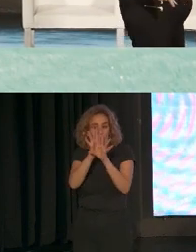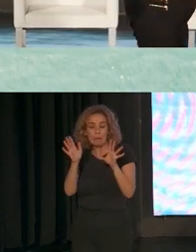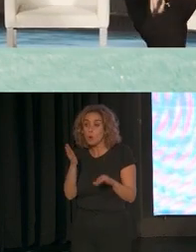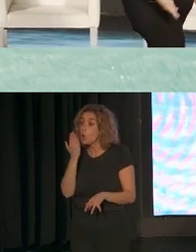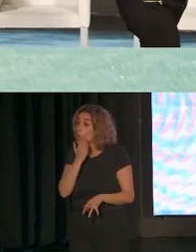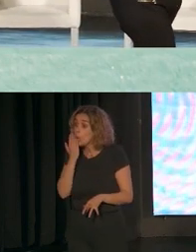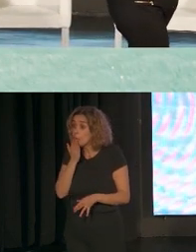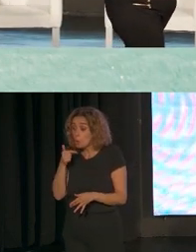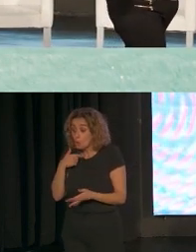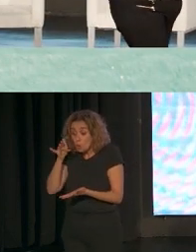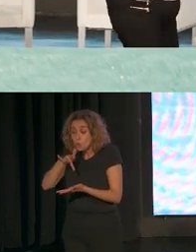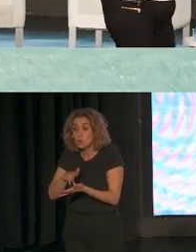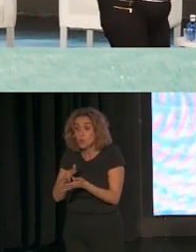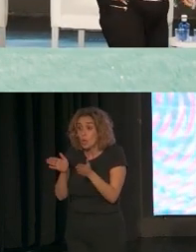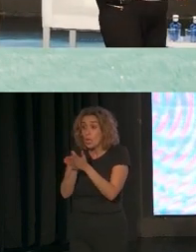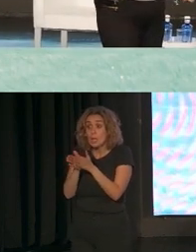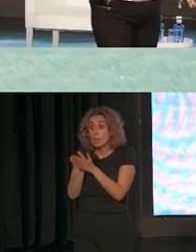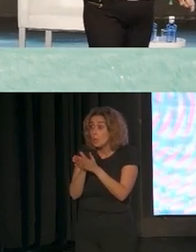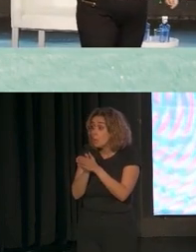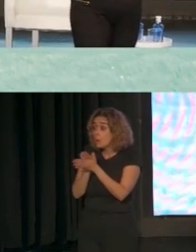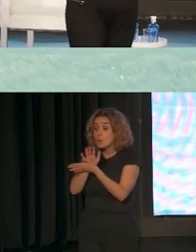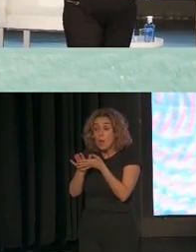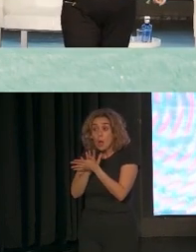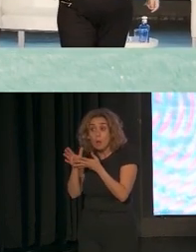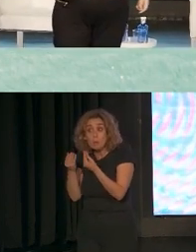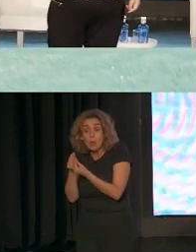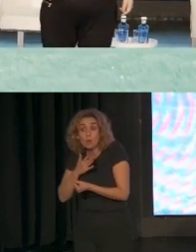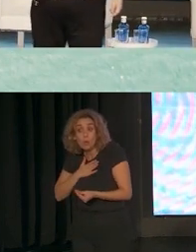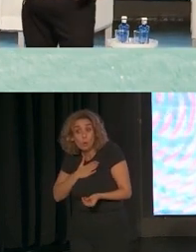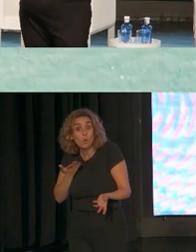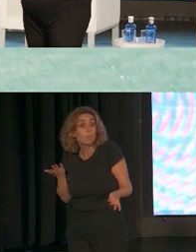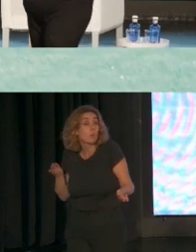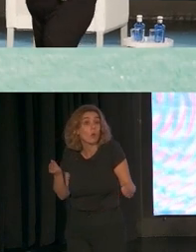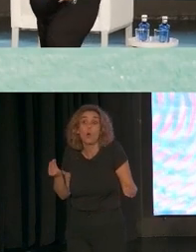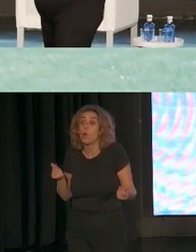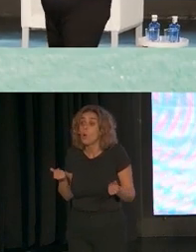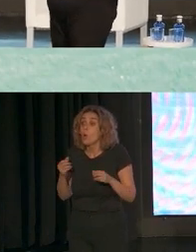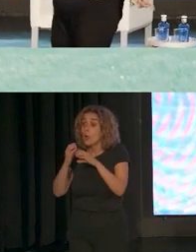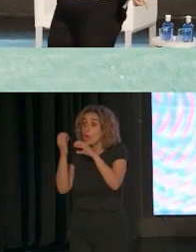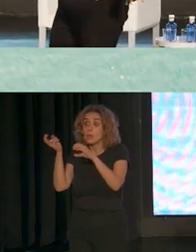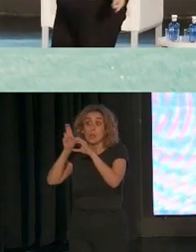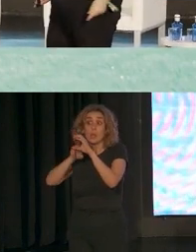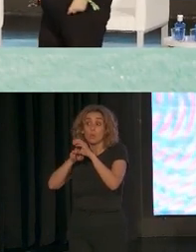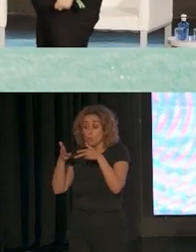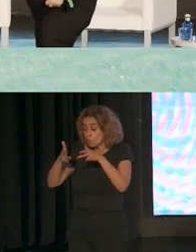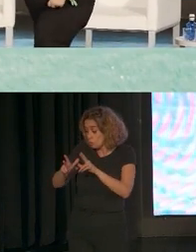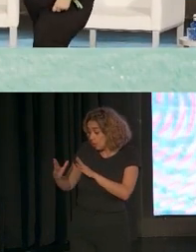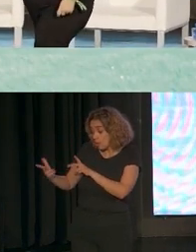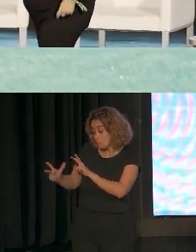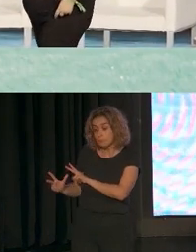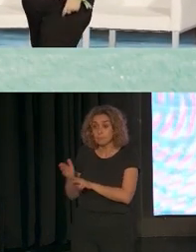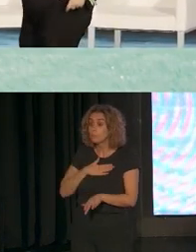y mis compañeros No se querían sentar conmigo en el en el autobús para ir a las